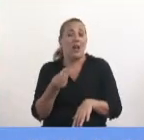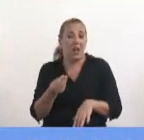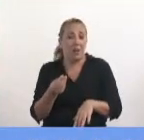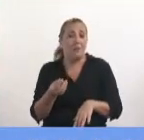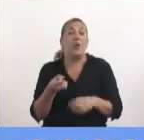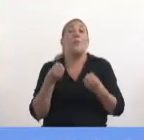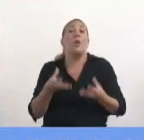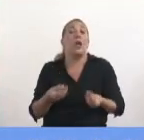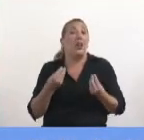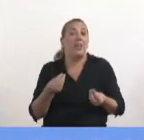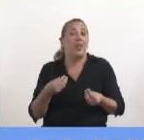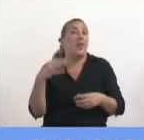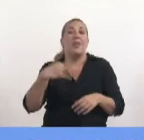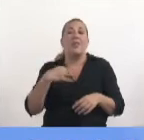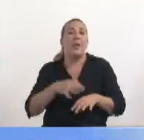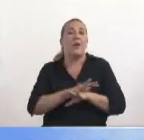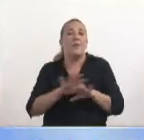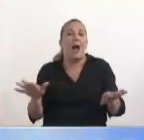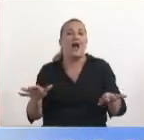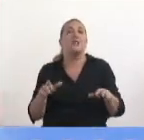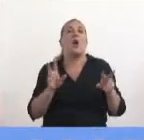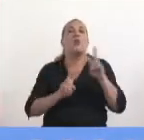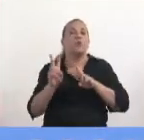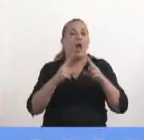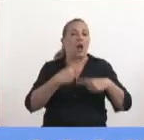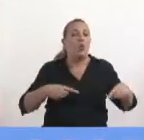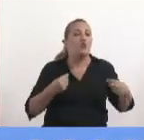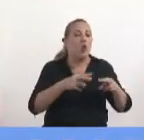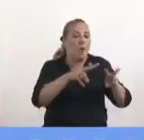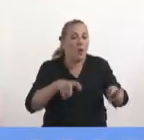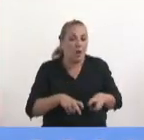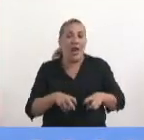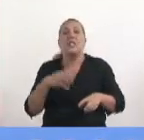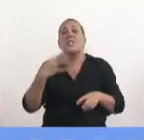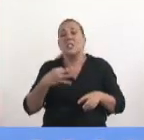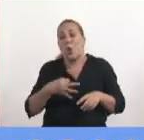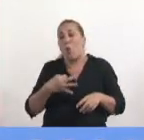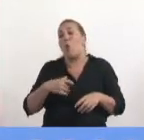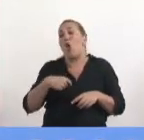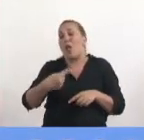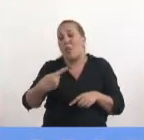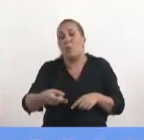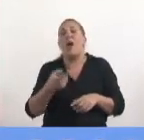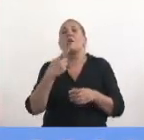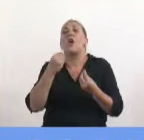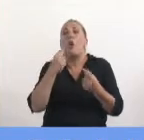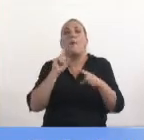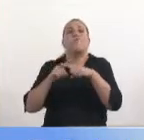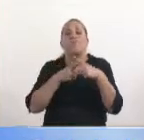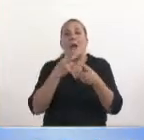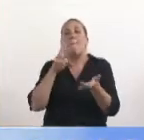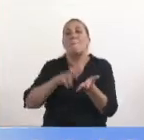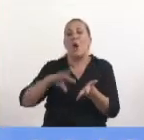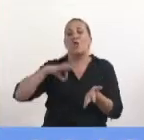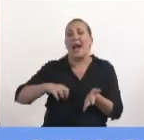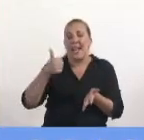vez por todas paralizar esta caída de recursos. Y vamos a discutir probablemente impuesto a las ganancias en los próximos días, porque está muy bien